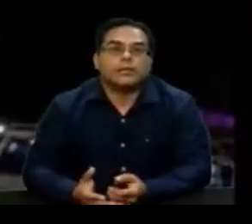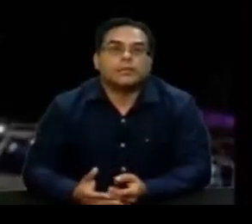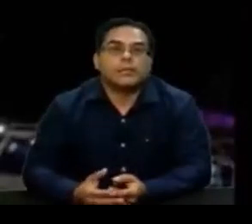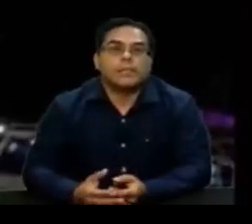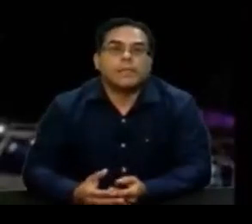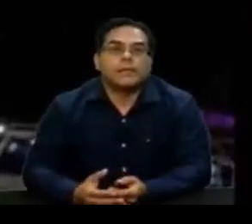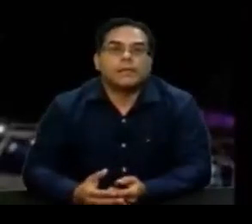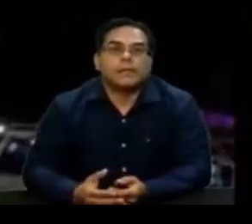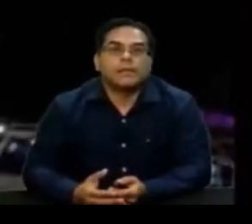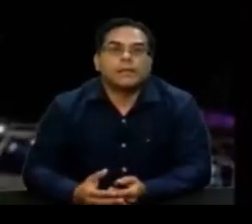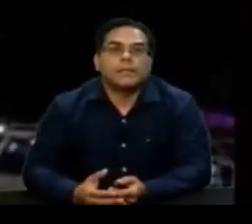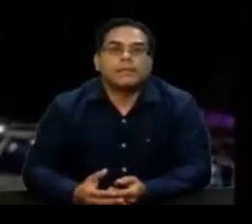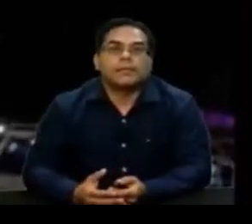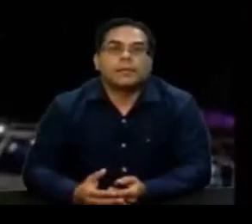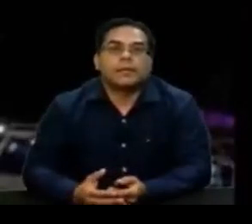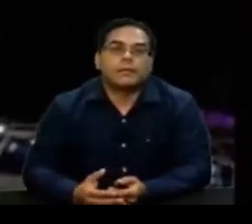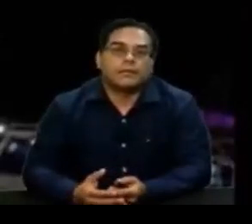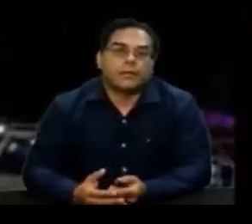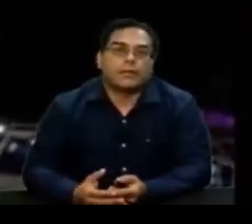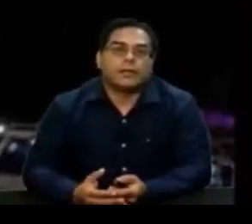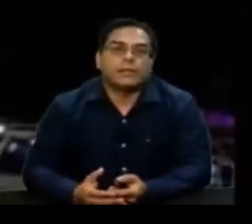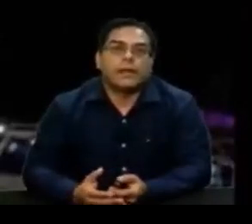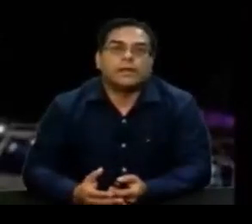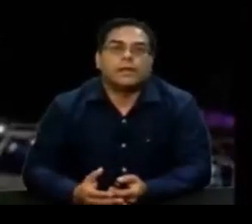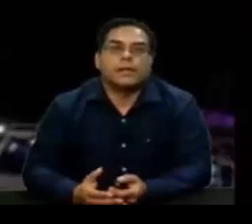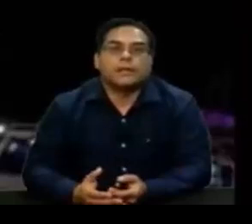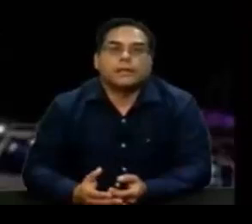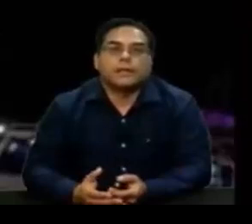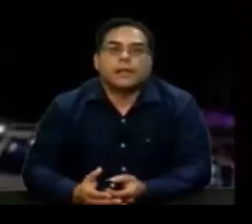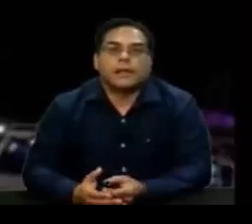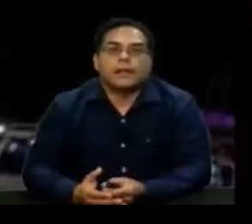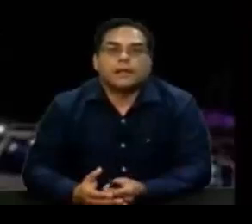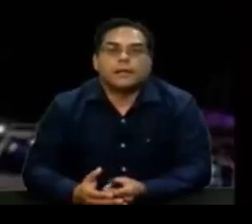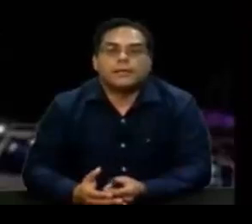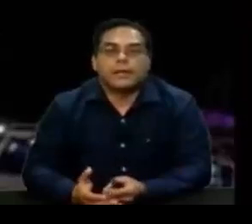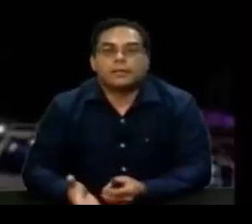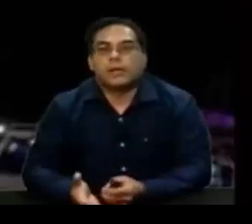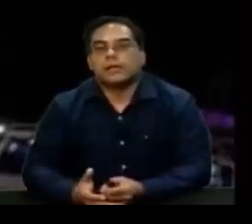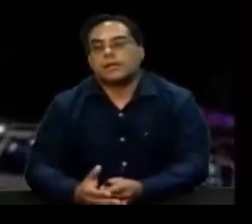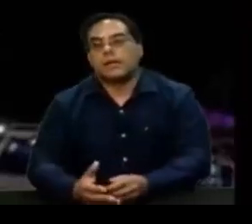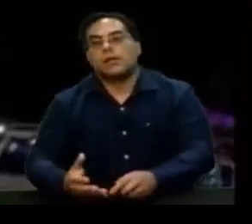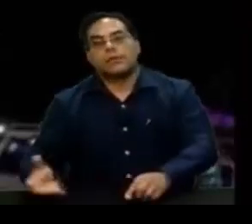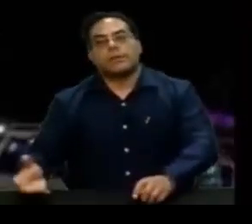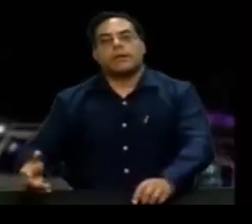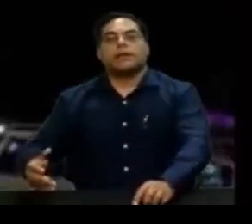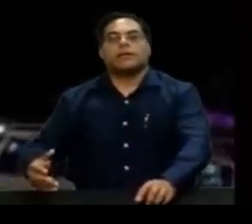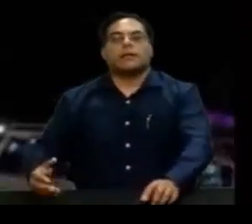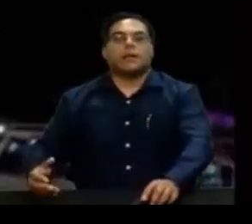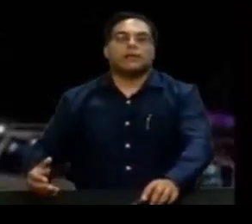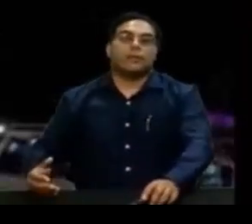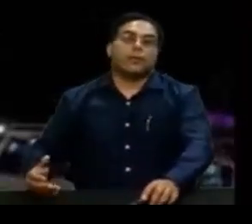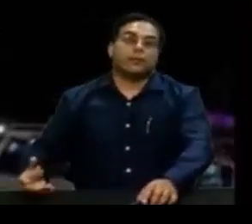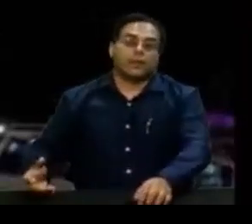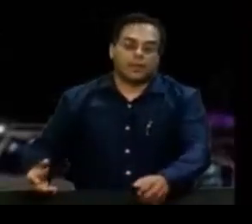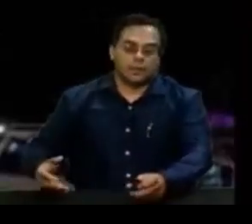quemado, pero tenía una fractura nasal, tenía fractura de órbita, tenía